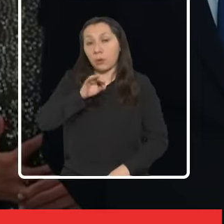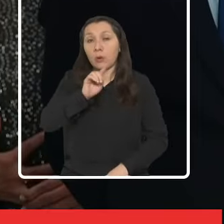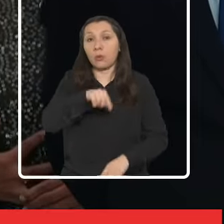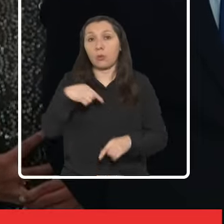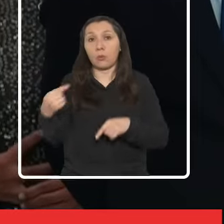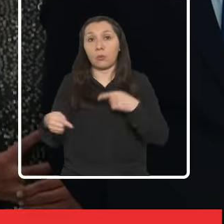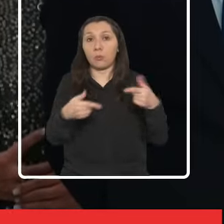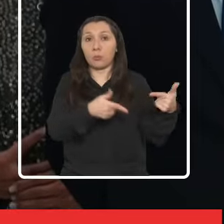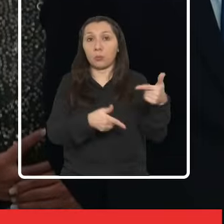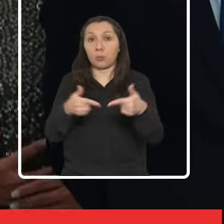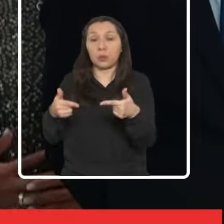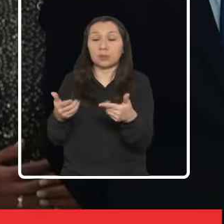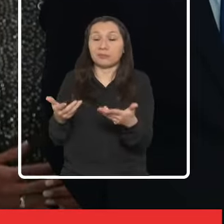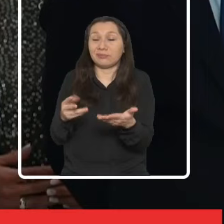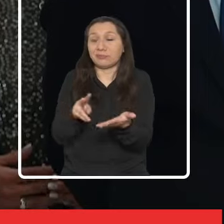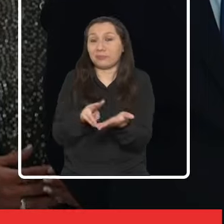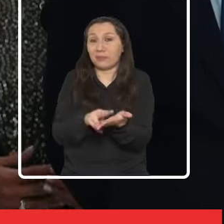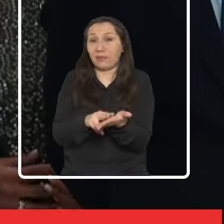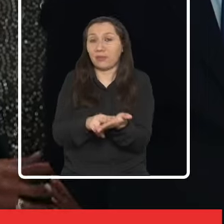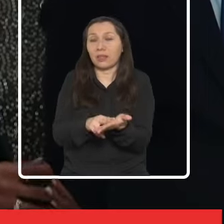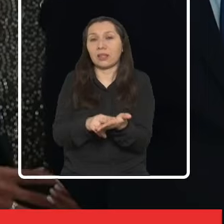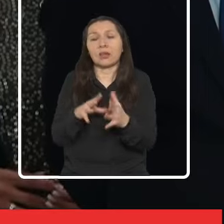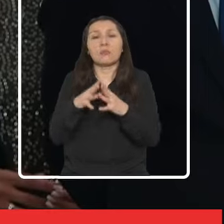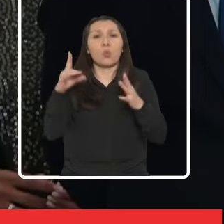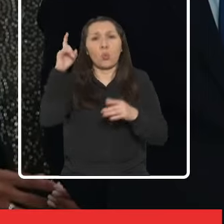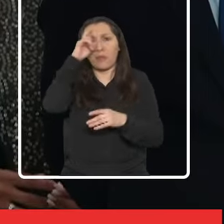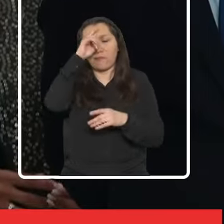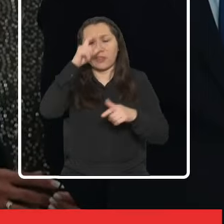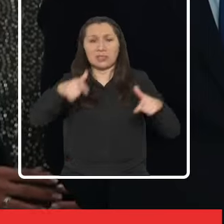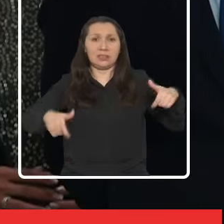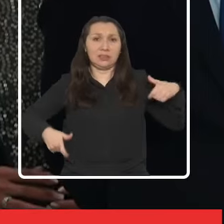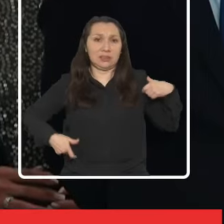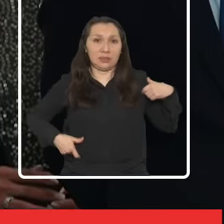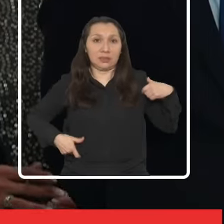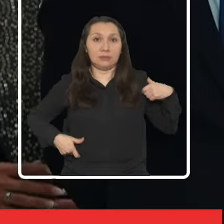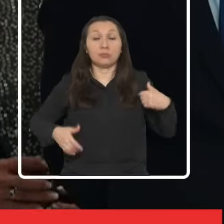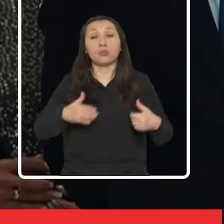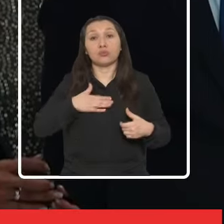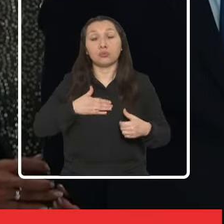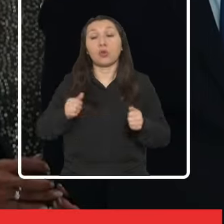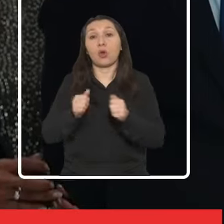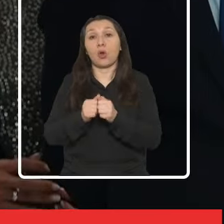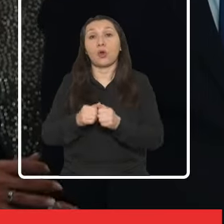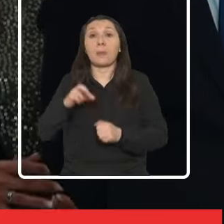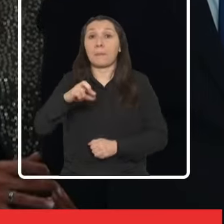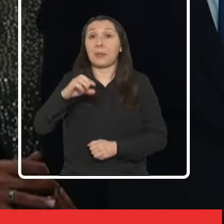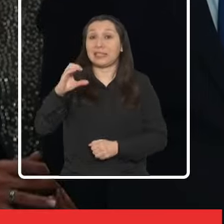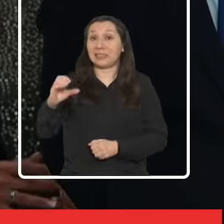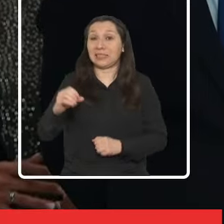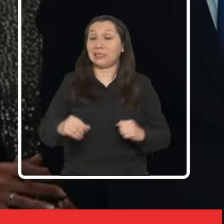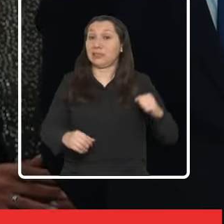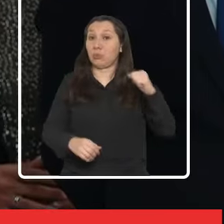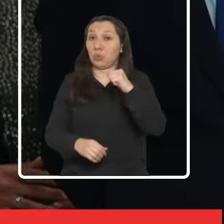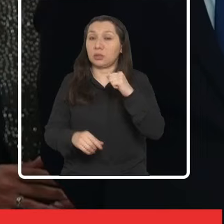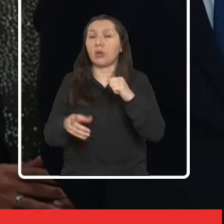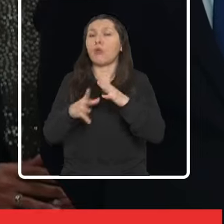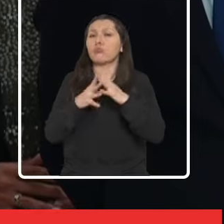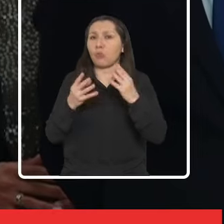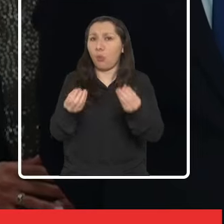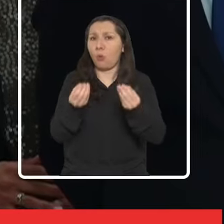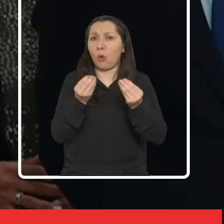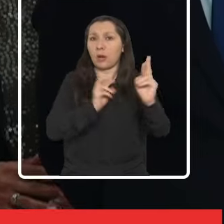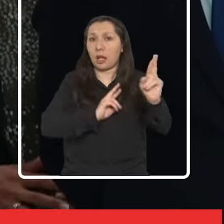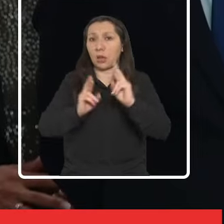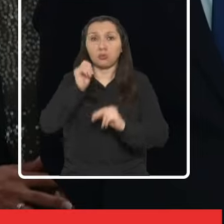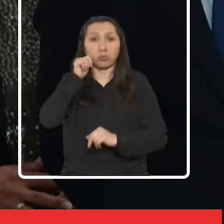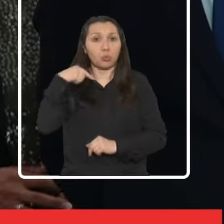uno u otro partido, la verdad es que sería muy difícil gobernar. Yo con el Partido Comunista tengo una excelente relación